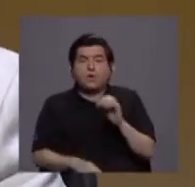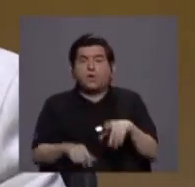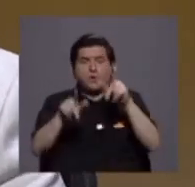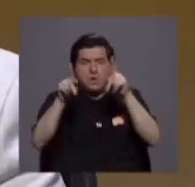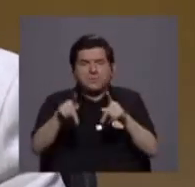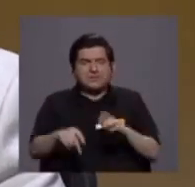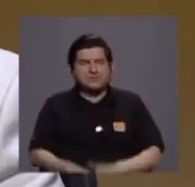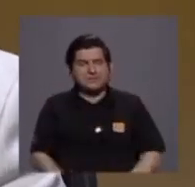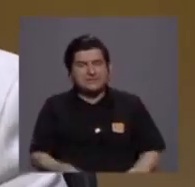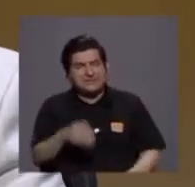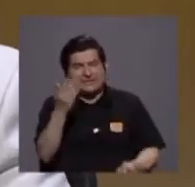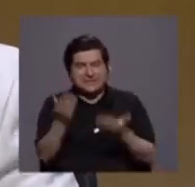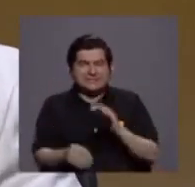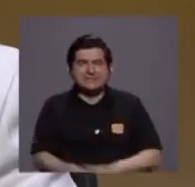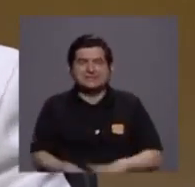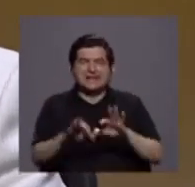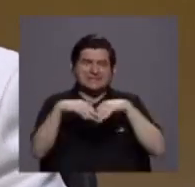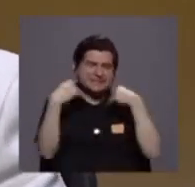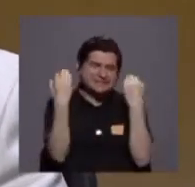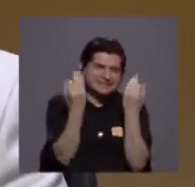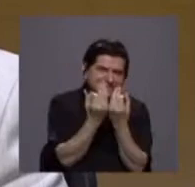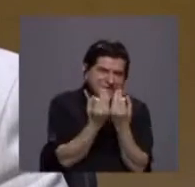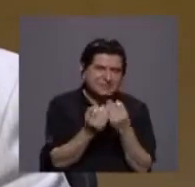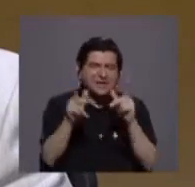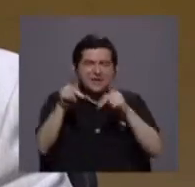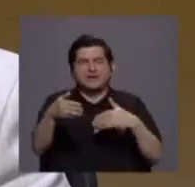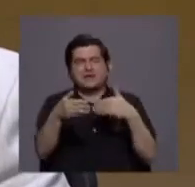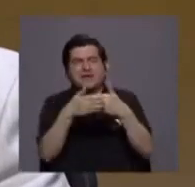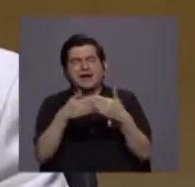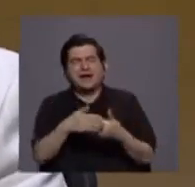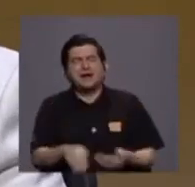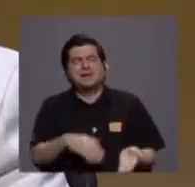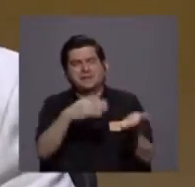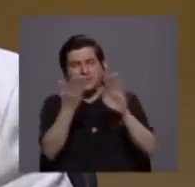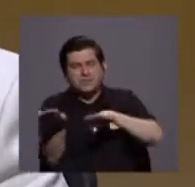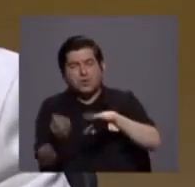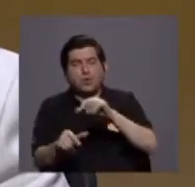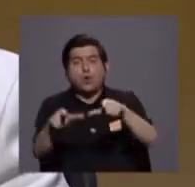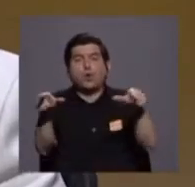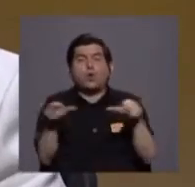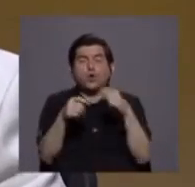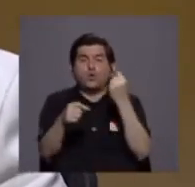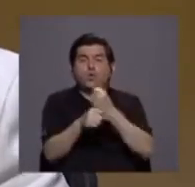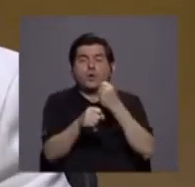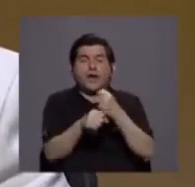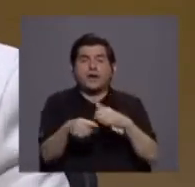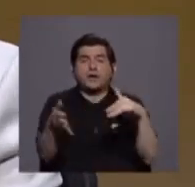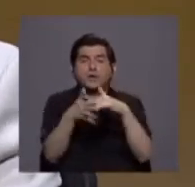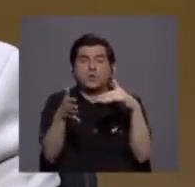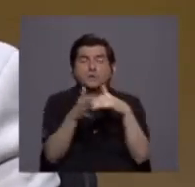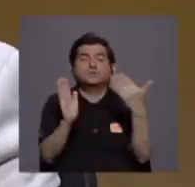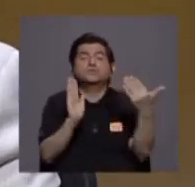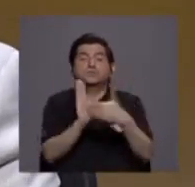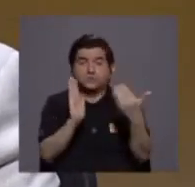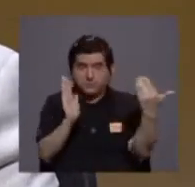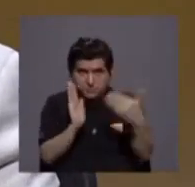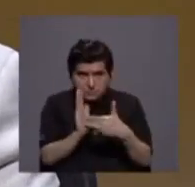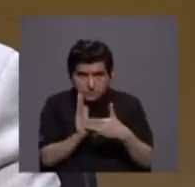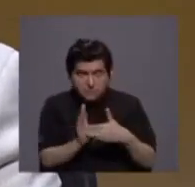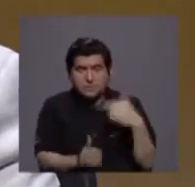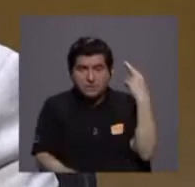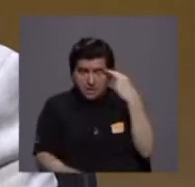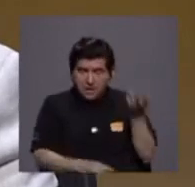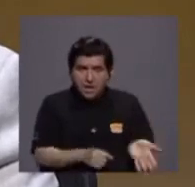pérdidas lamentables de parientes o personas cercanas, o que su lugar de trabajo o de estudio tuvo afectación por el